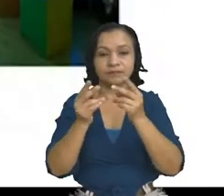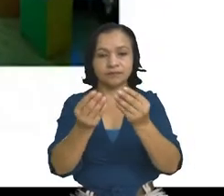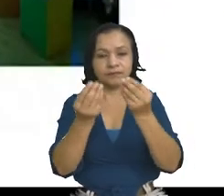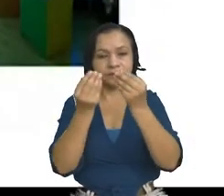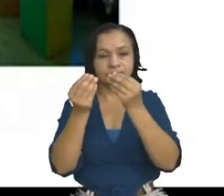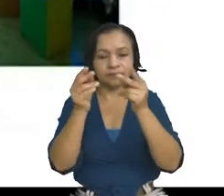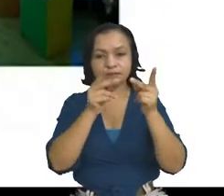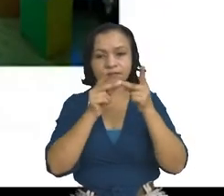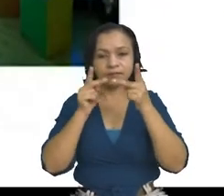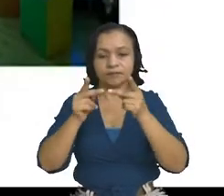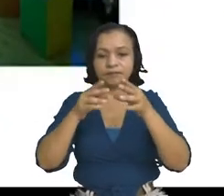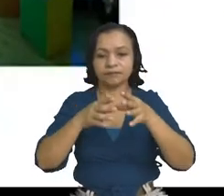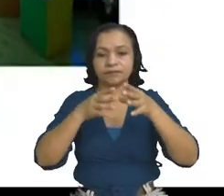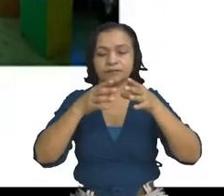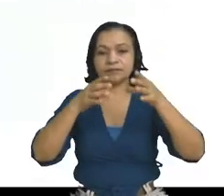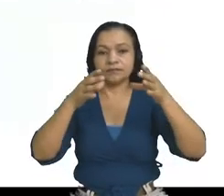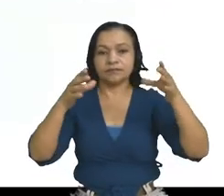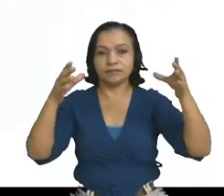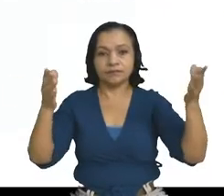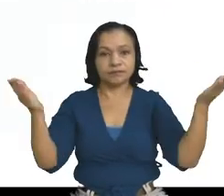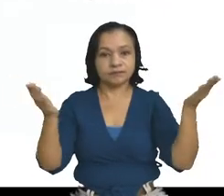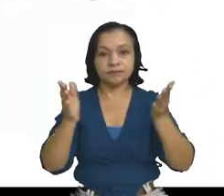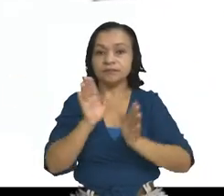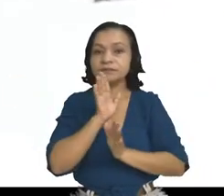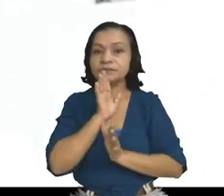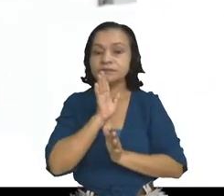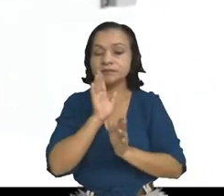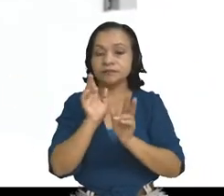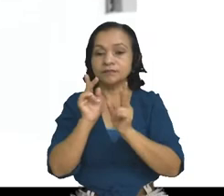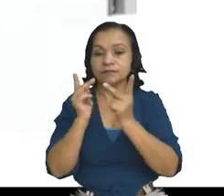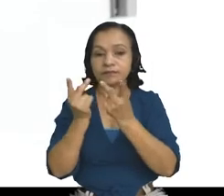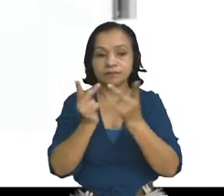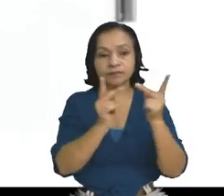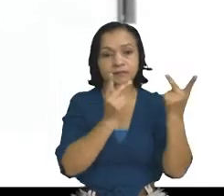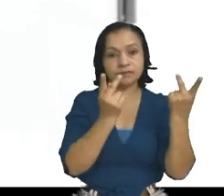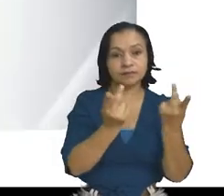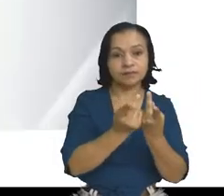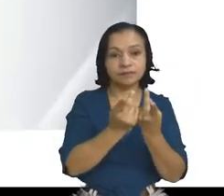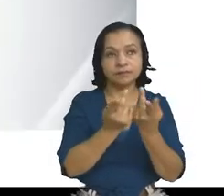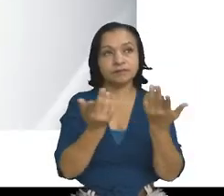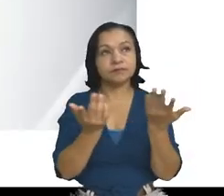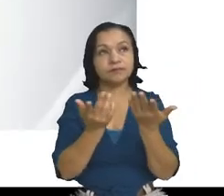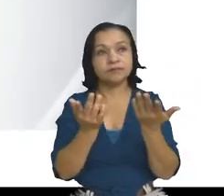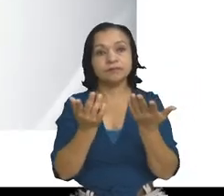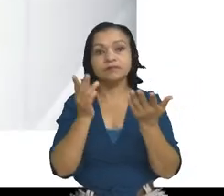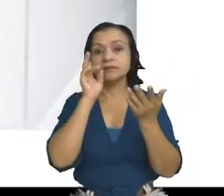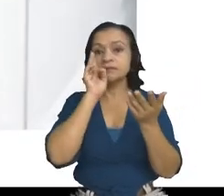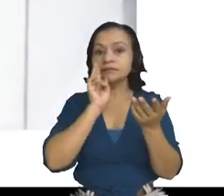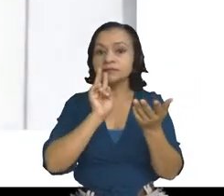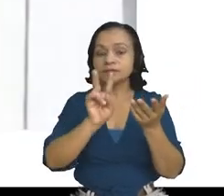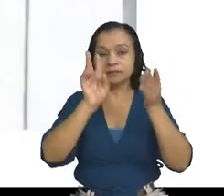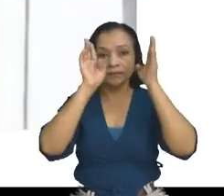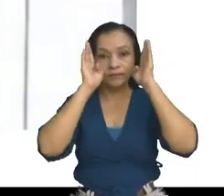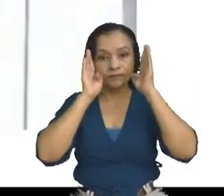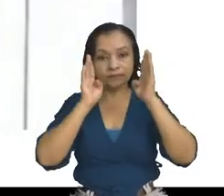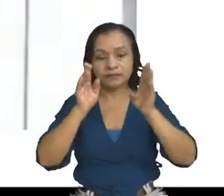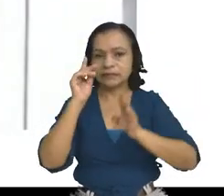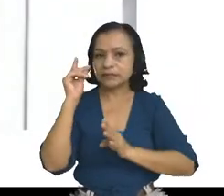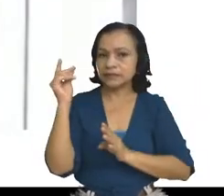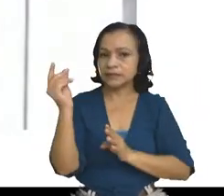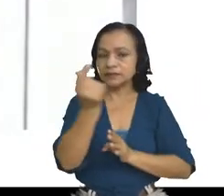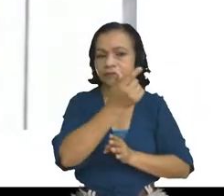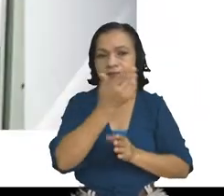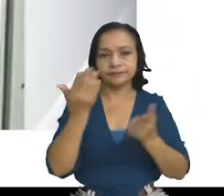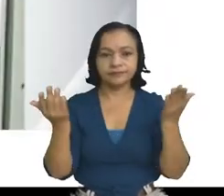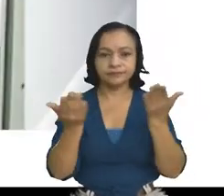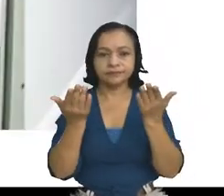cantidad creciente, ¿no?, demográficamente hablando, de población. Dentro de esa dinámica, la proyección de atención inmediata y la